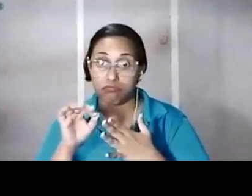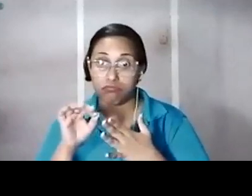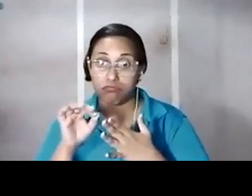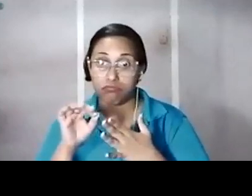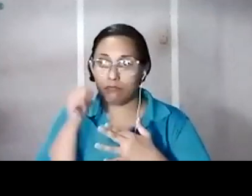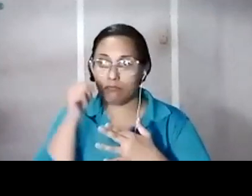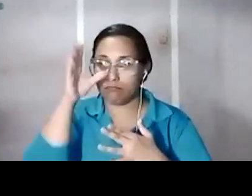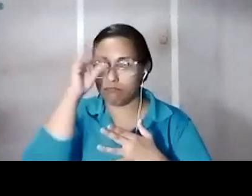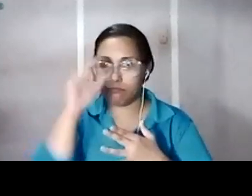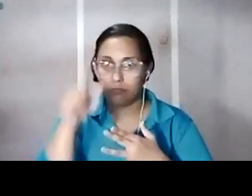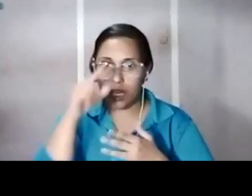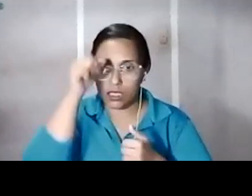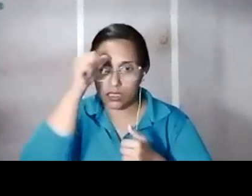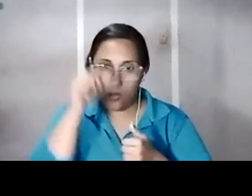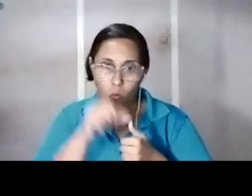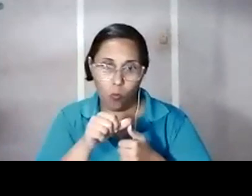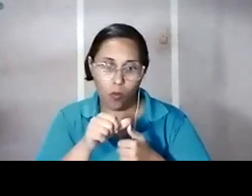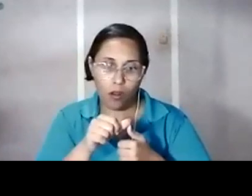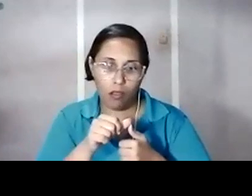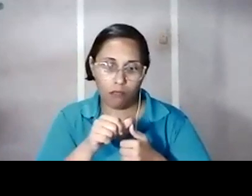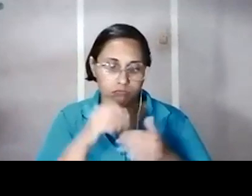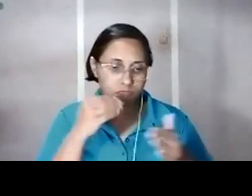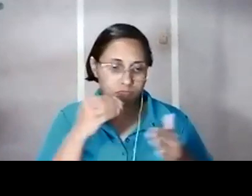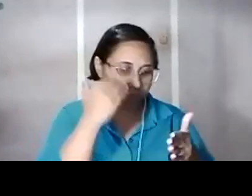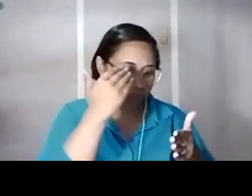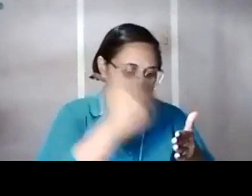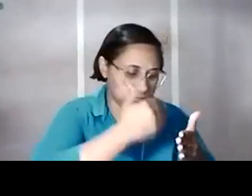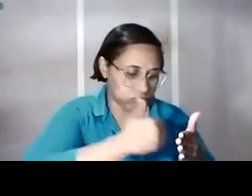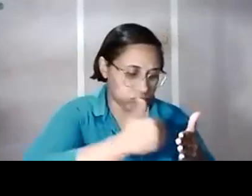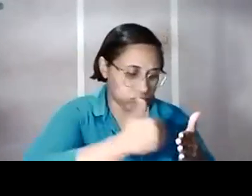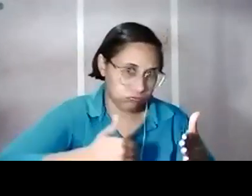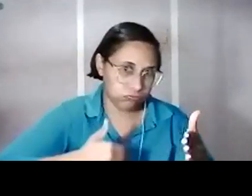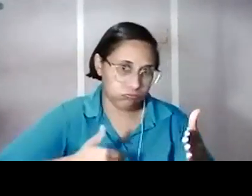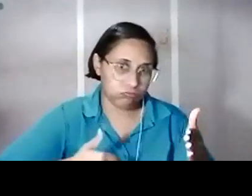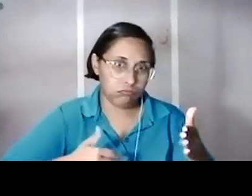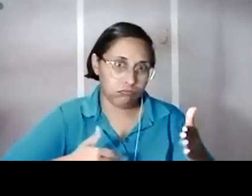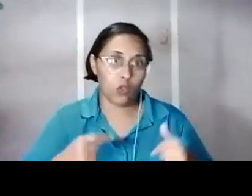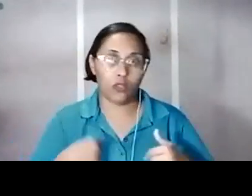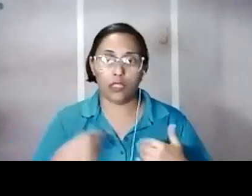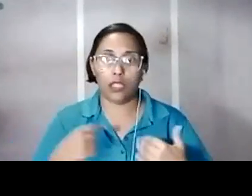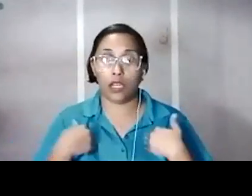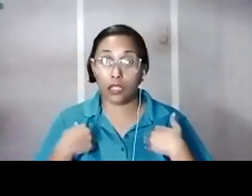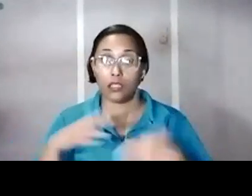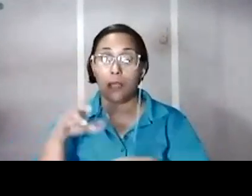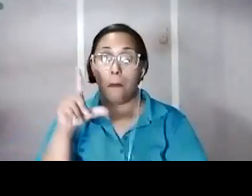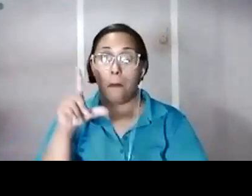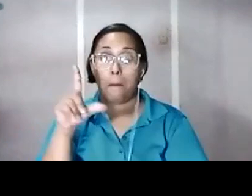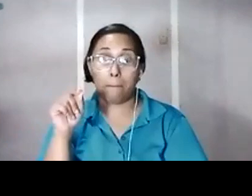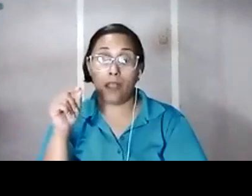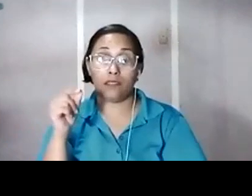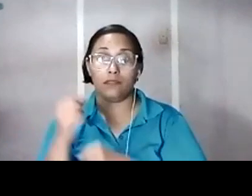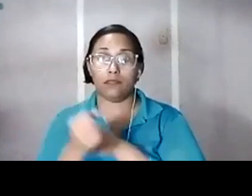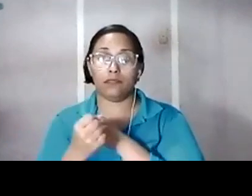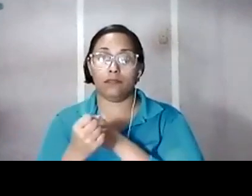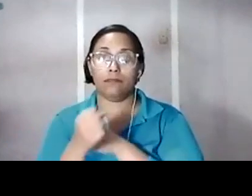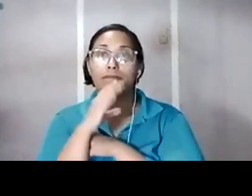de buscarme en el archivo desde que yo tenía 20 años, o sea,